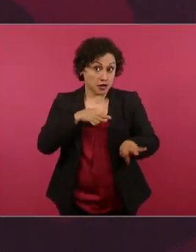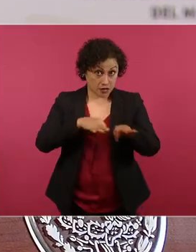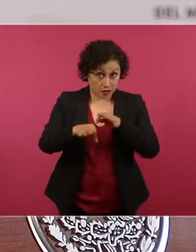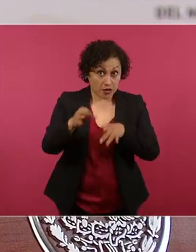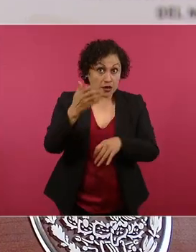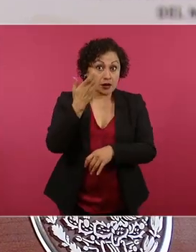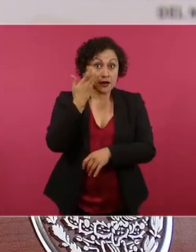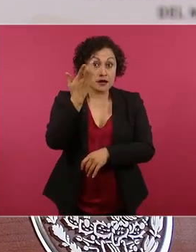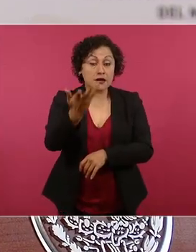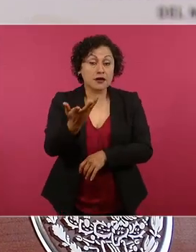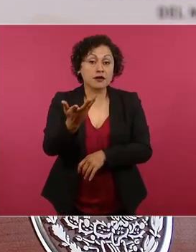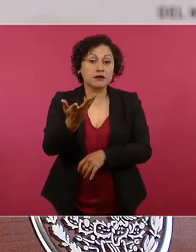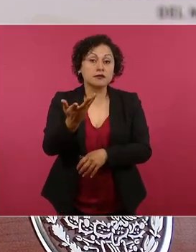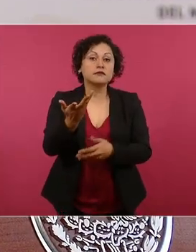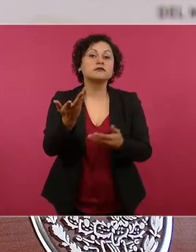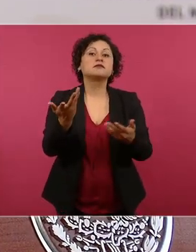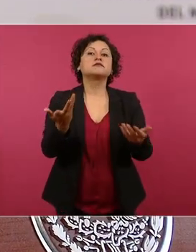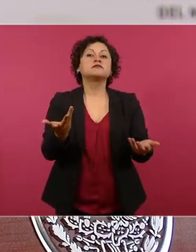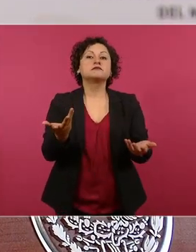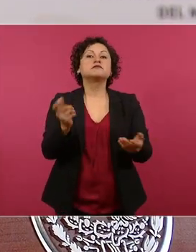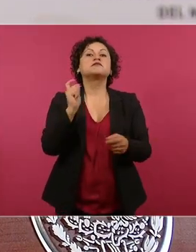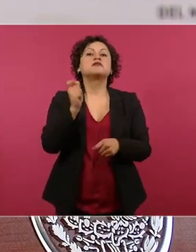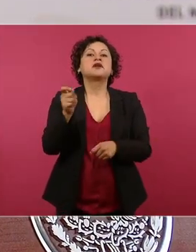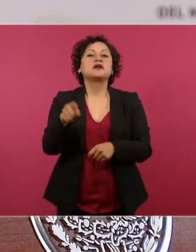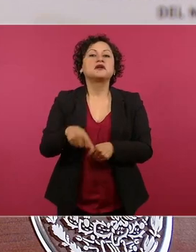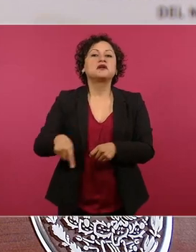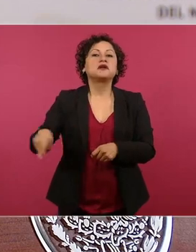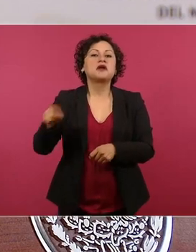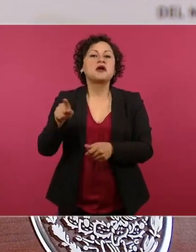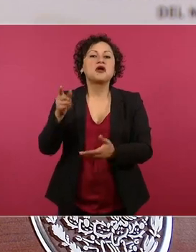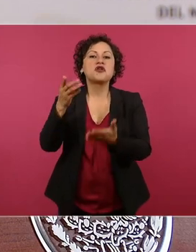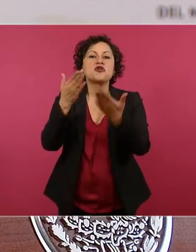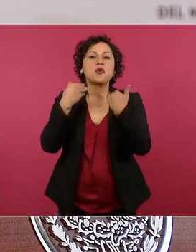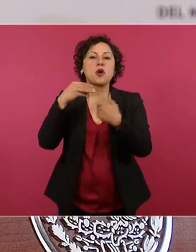convertirse en cínicos,